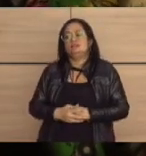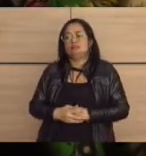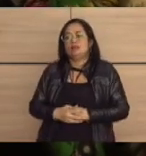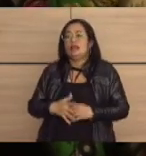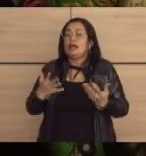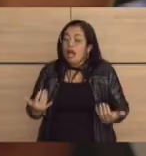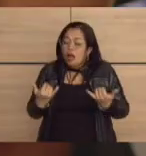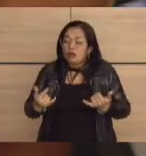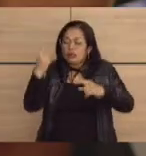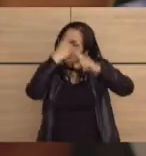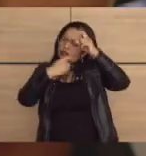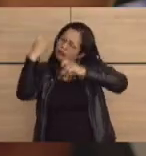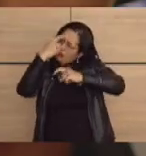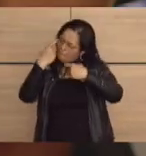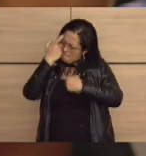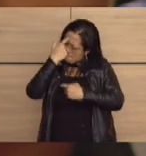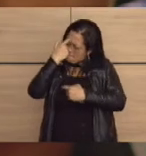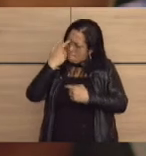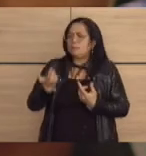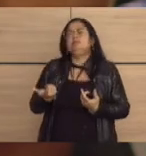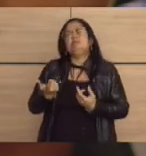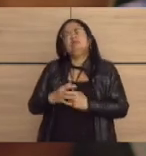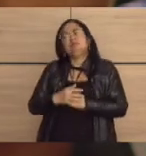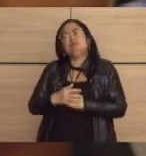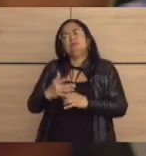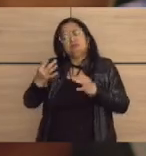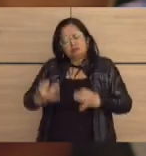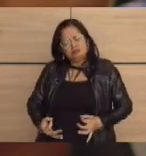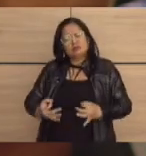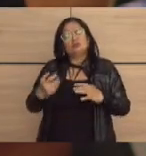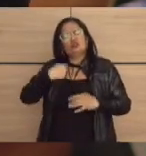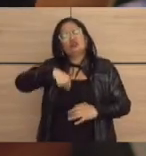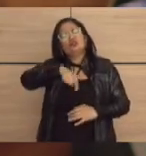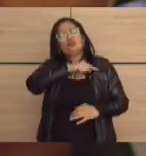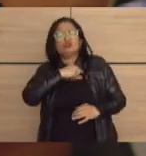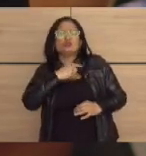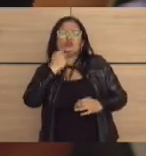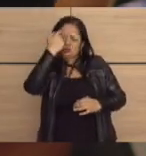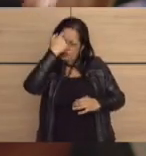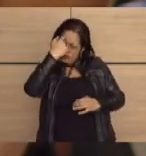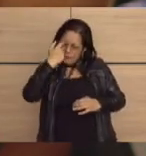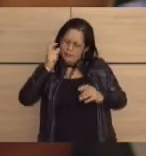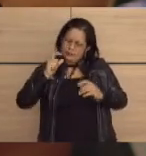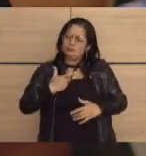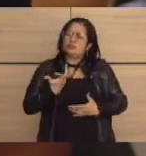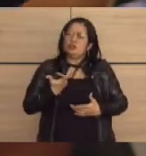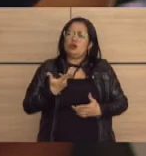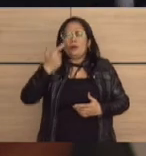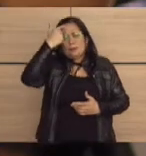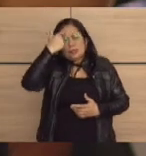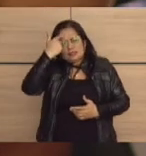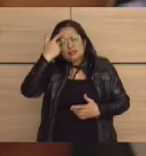Entonces ya es hora de preguntarnos si de verdad nosotros occidentales,